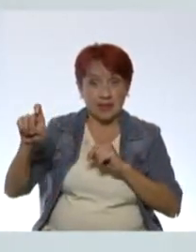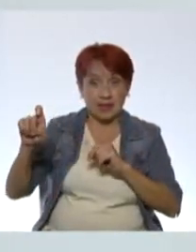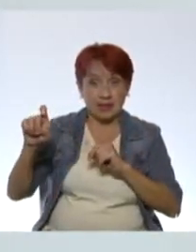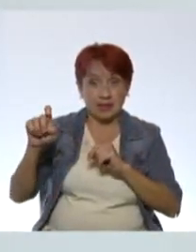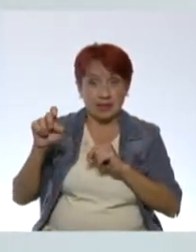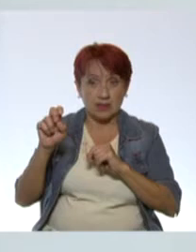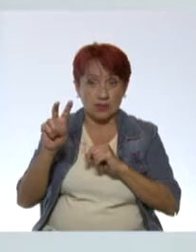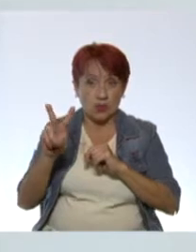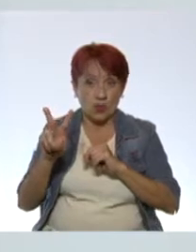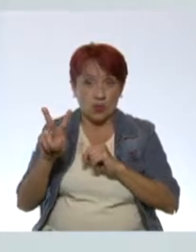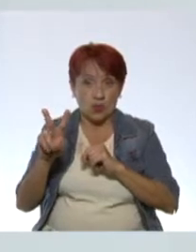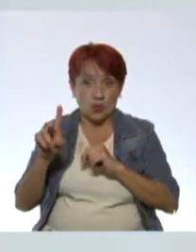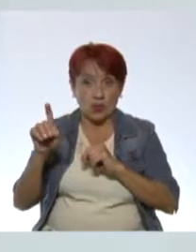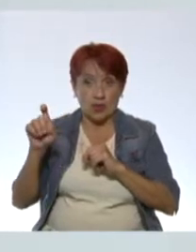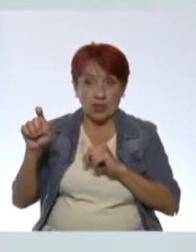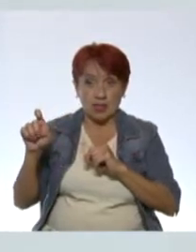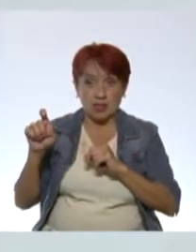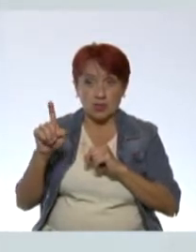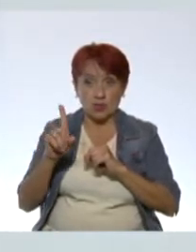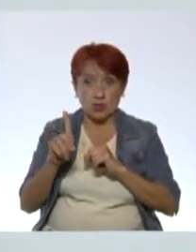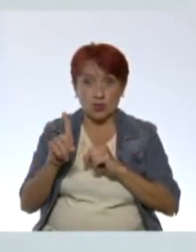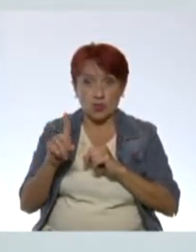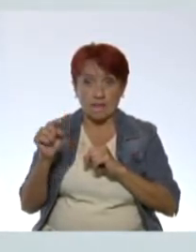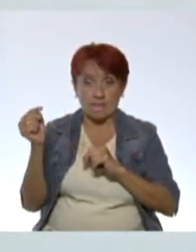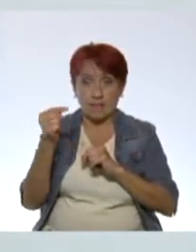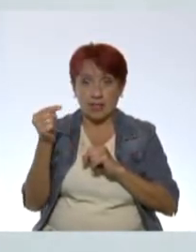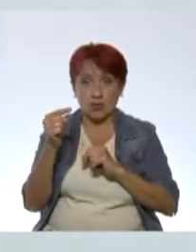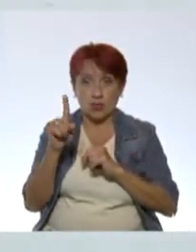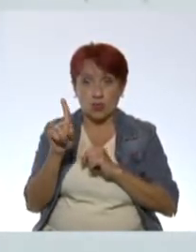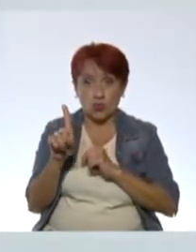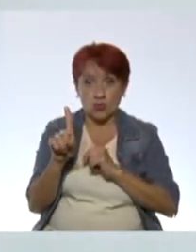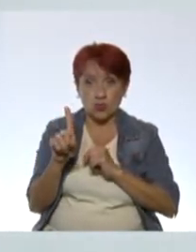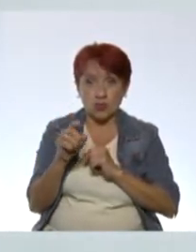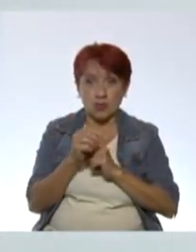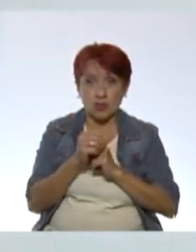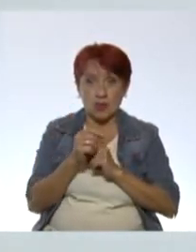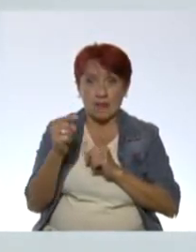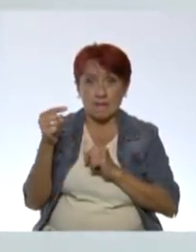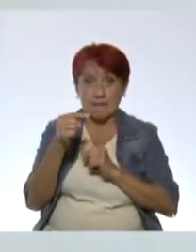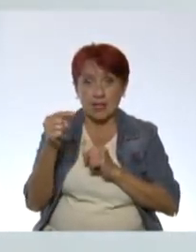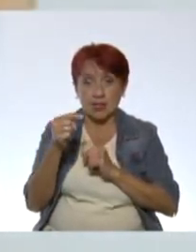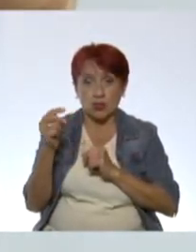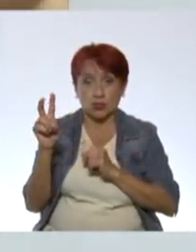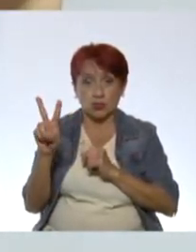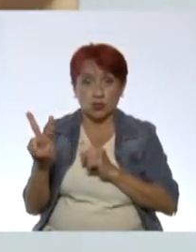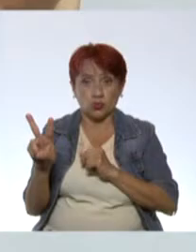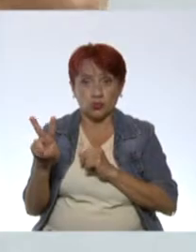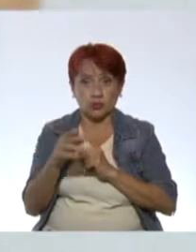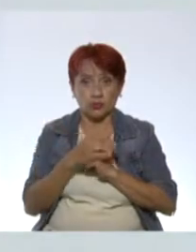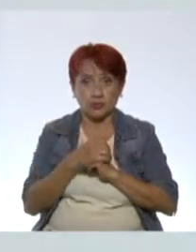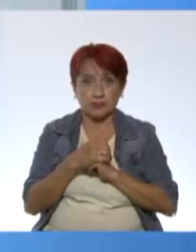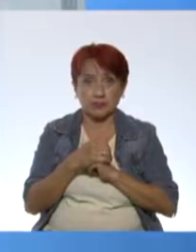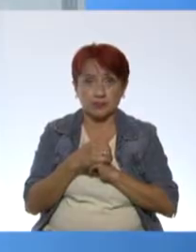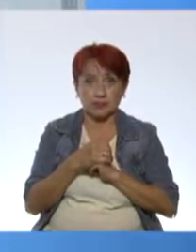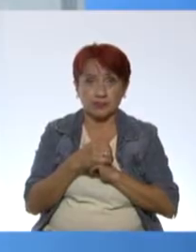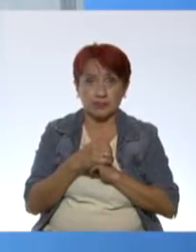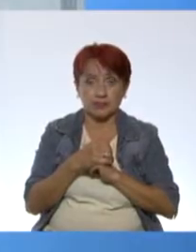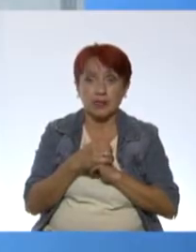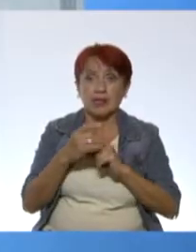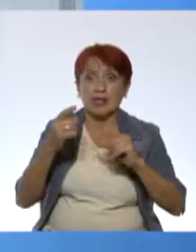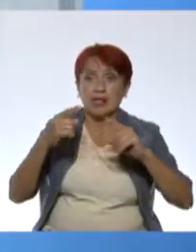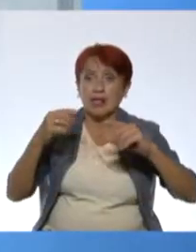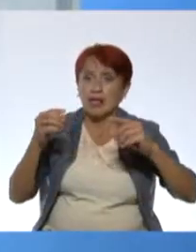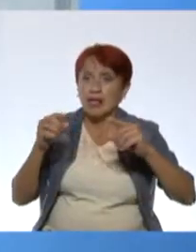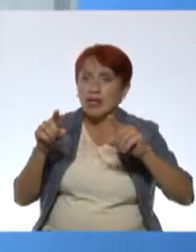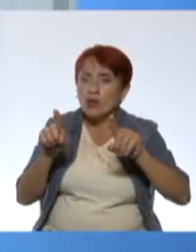sería x1. Entonces yo digo menos 1 menos 2. Y resuelvo.